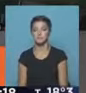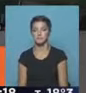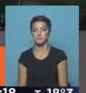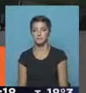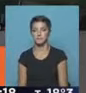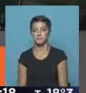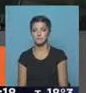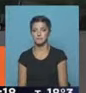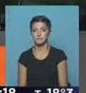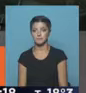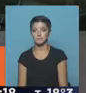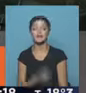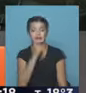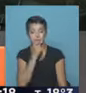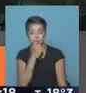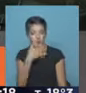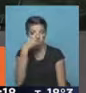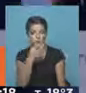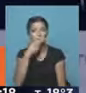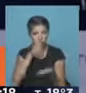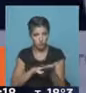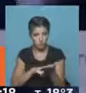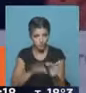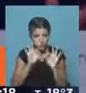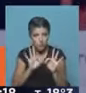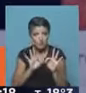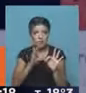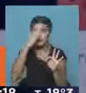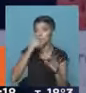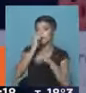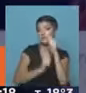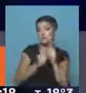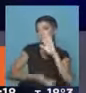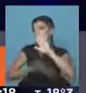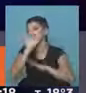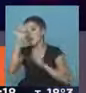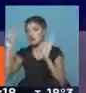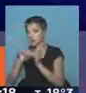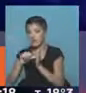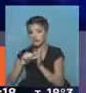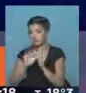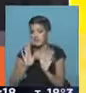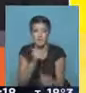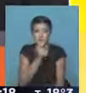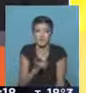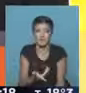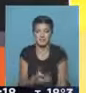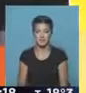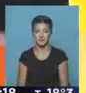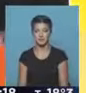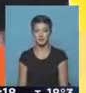lo que conseguiría si lo hace en su país es que esas empresas se vayan a otro. Así de simple. E igualmente,